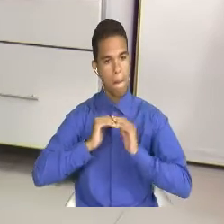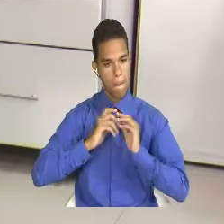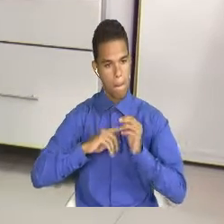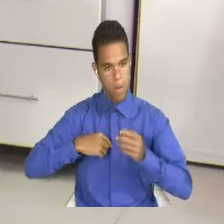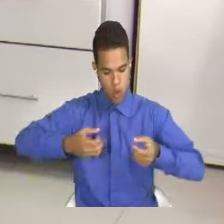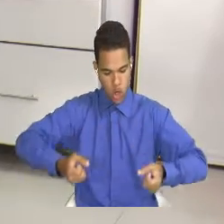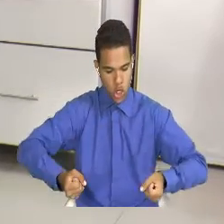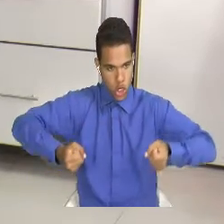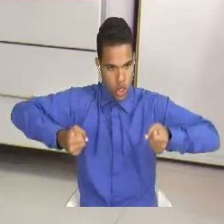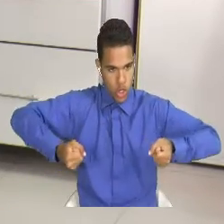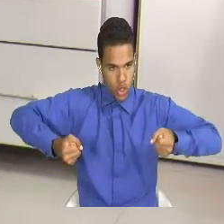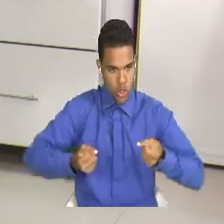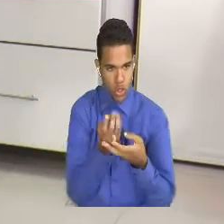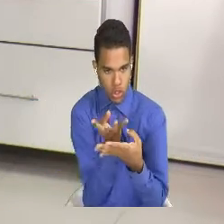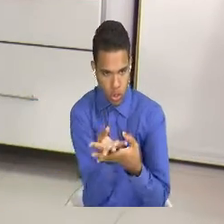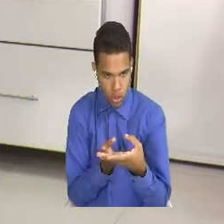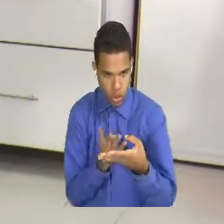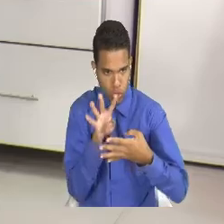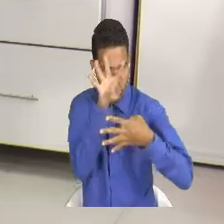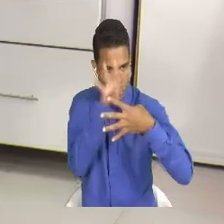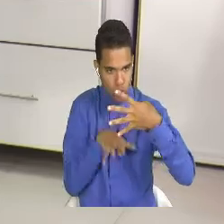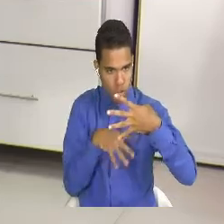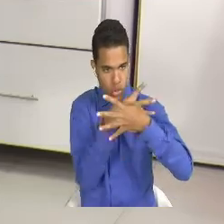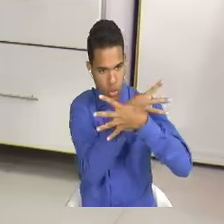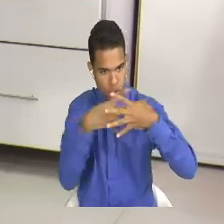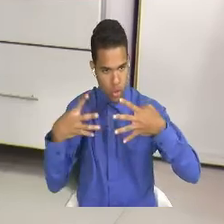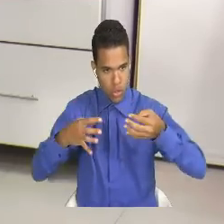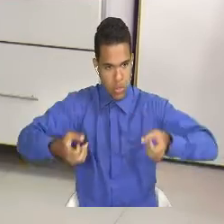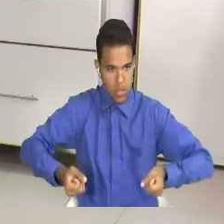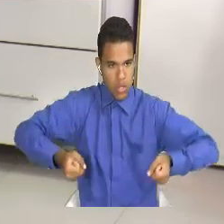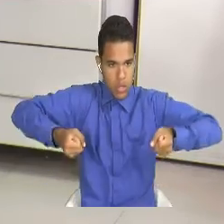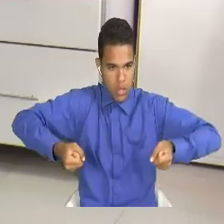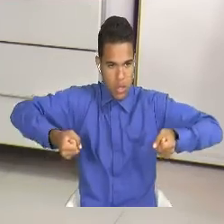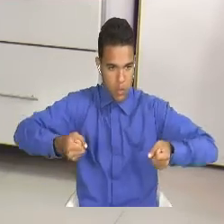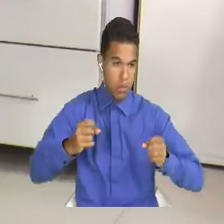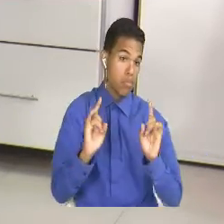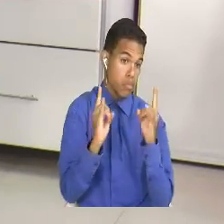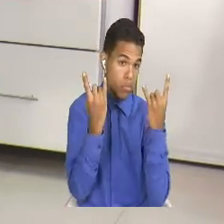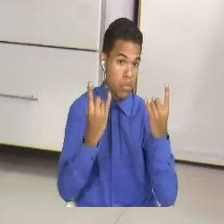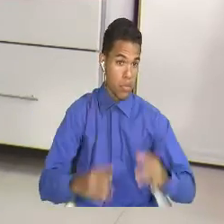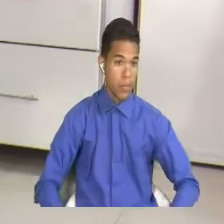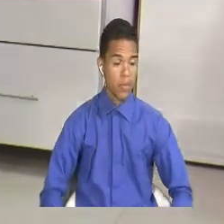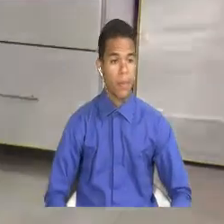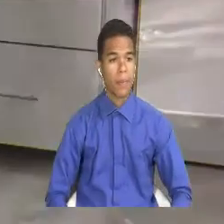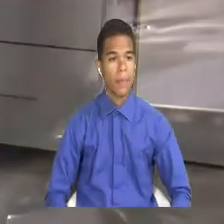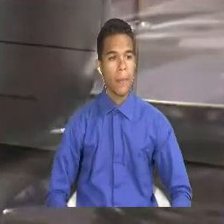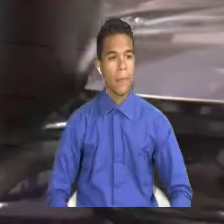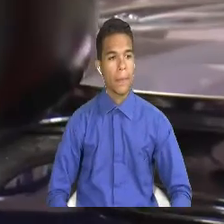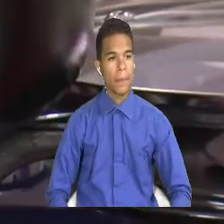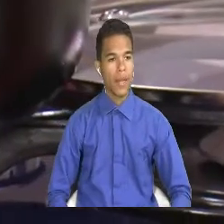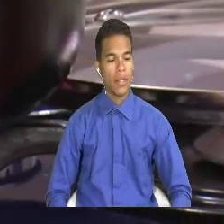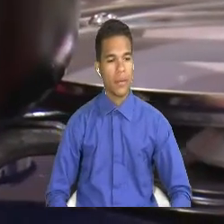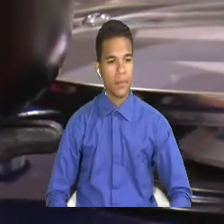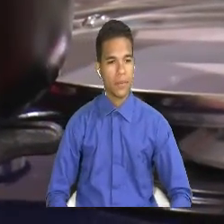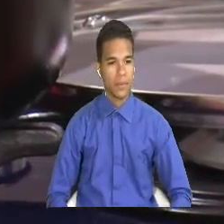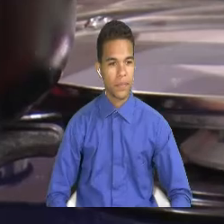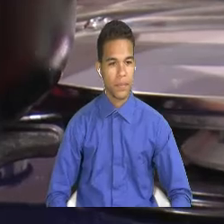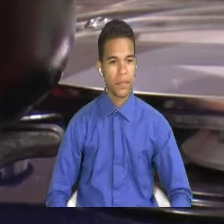algo. Entonces, acá se adicionan de una vez, mira, de una vez empiezan a freírse. Siempre que se pasen